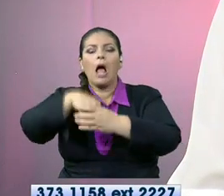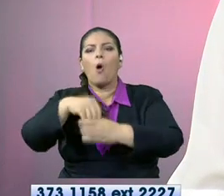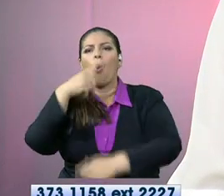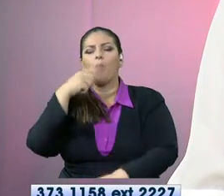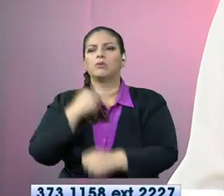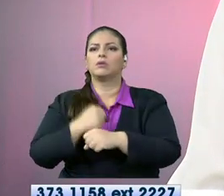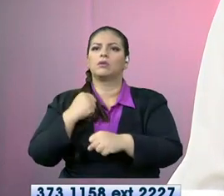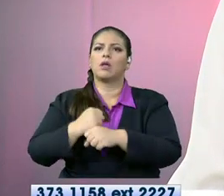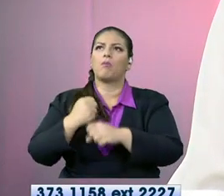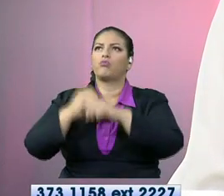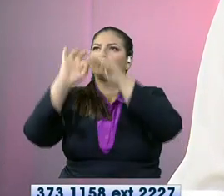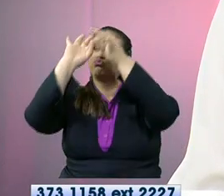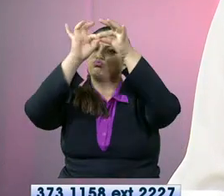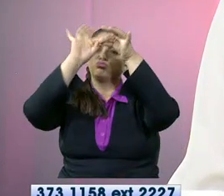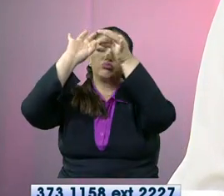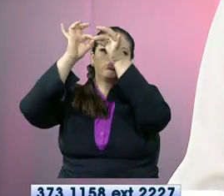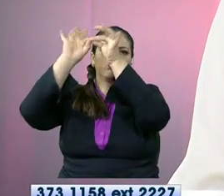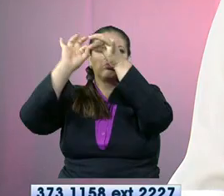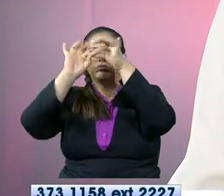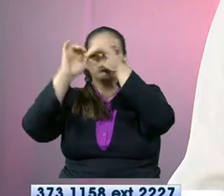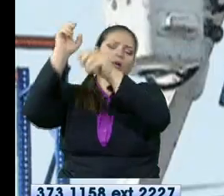salud.